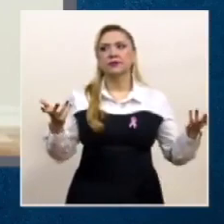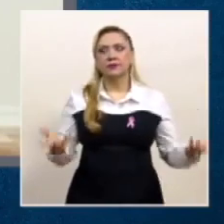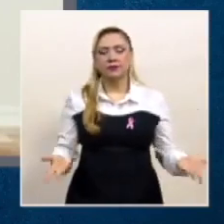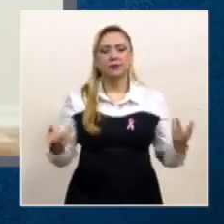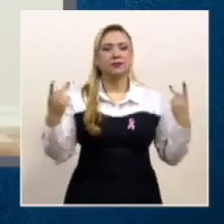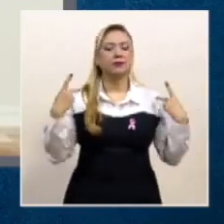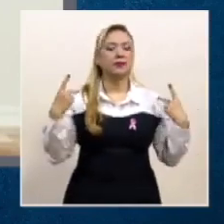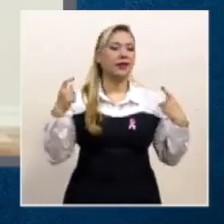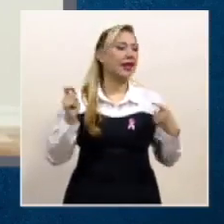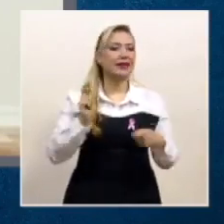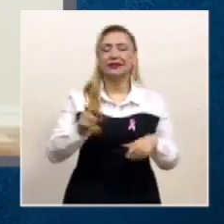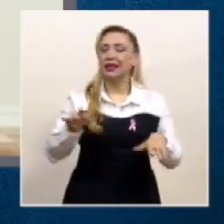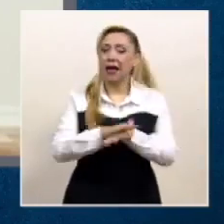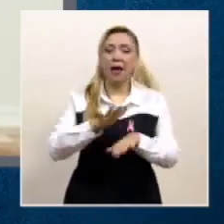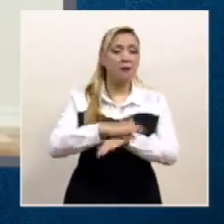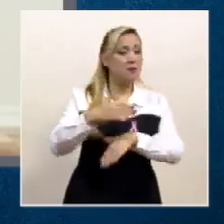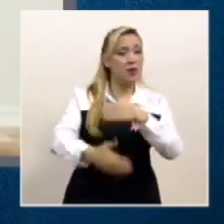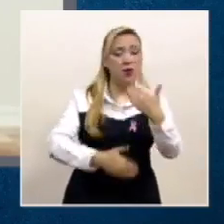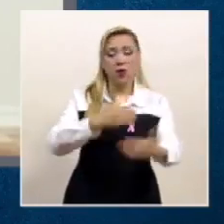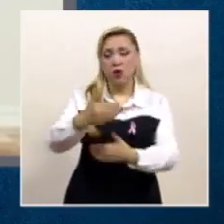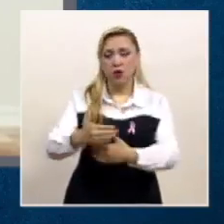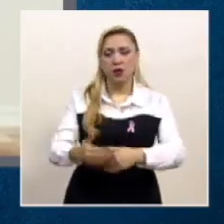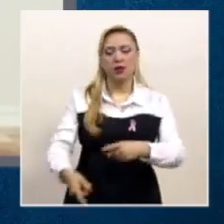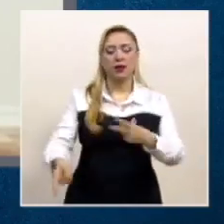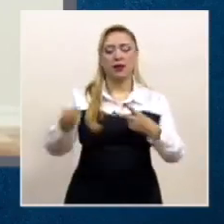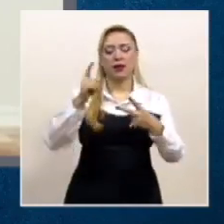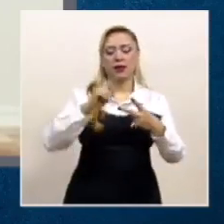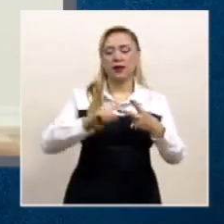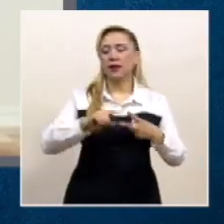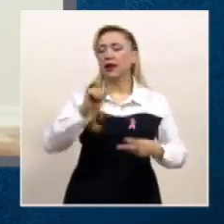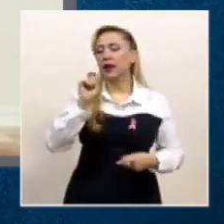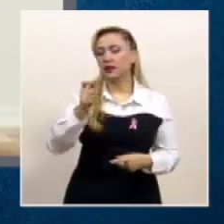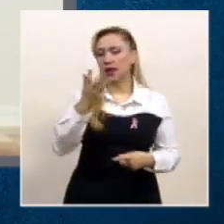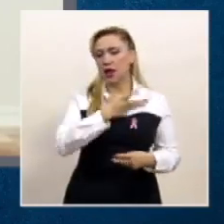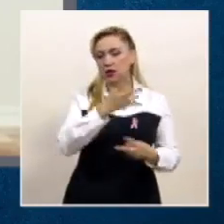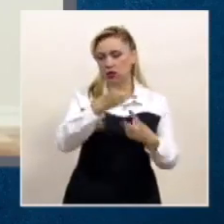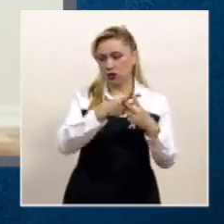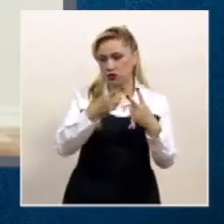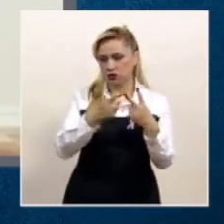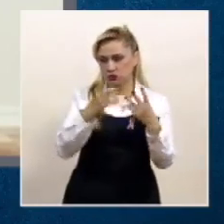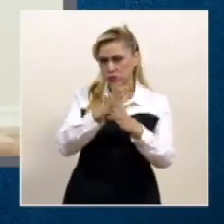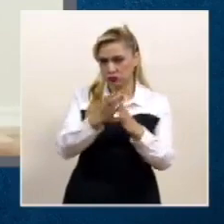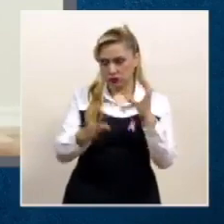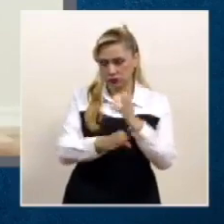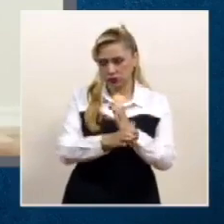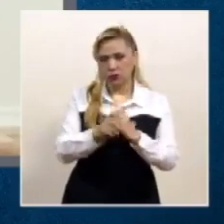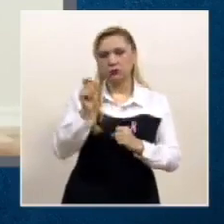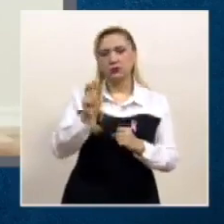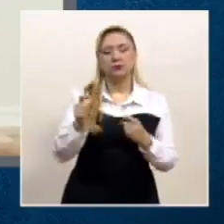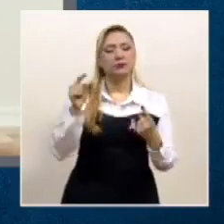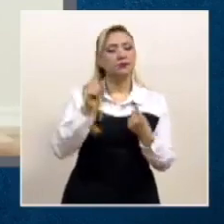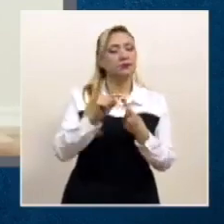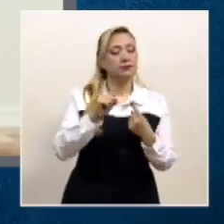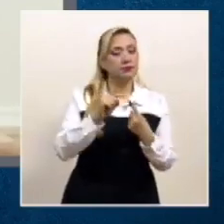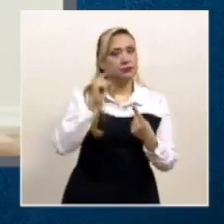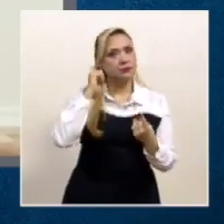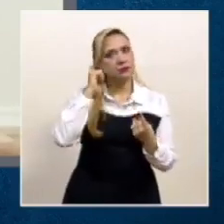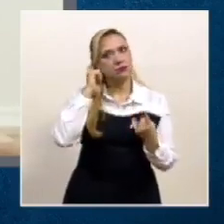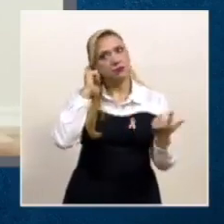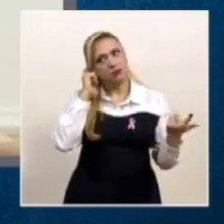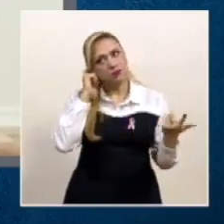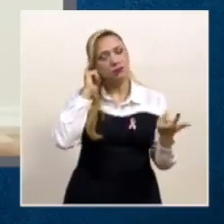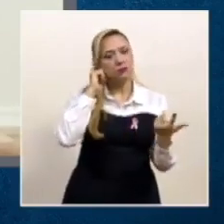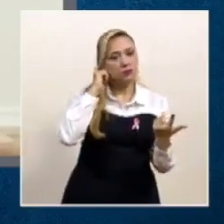constante evolución y se compone de dos elementos, por así decirlo. Por un lado, las